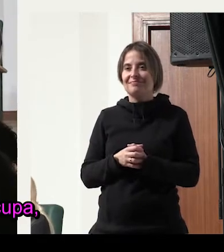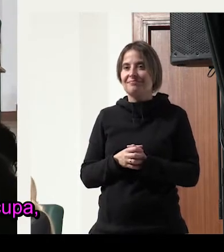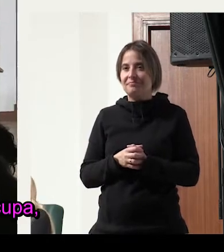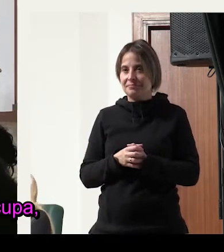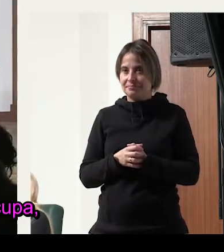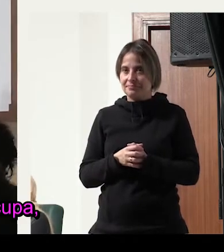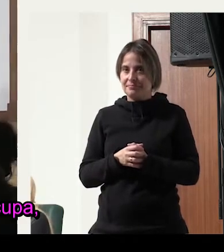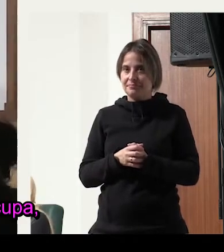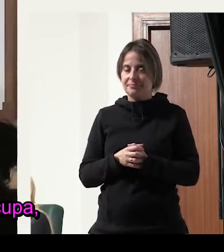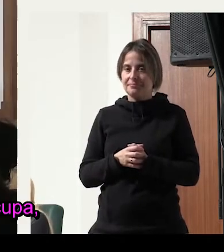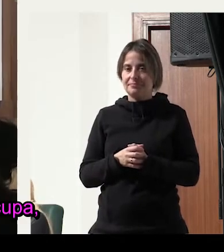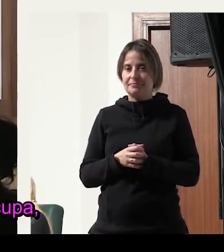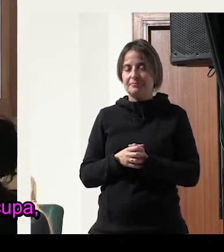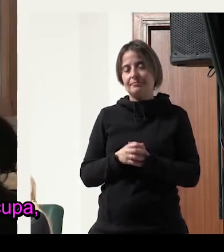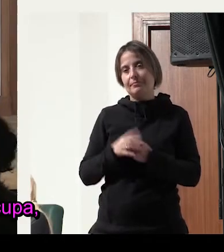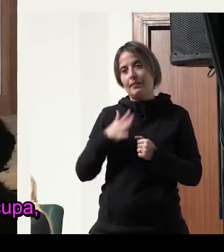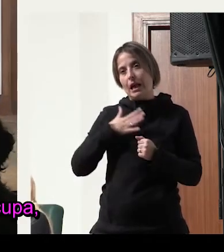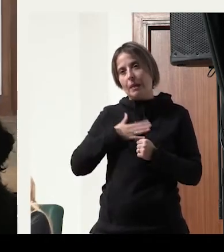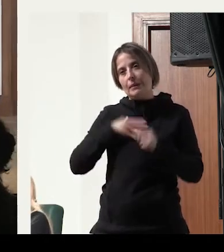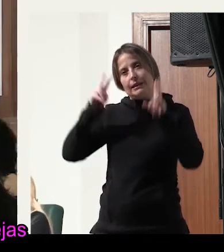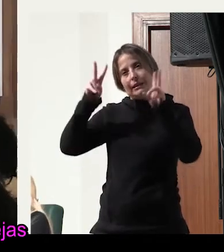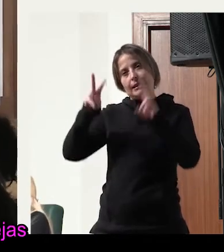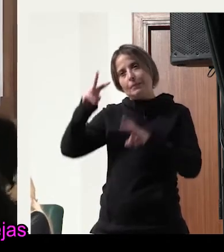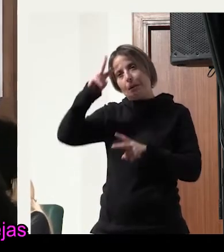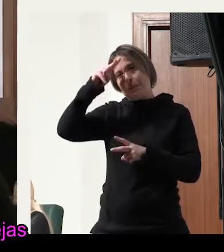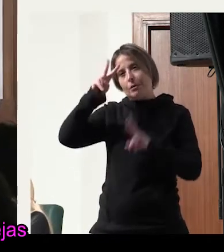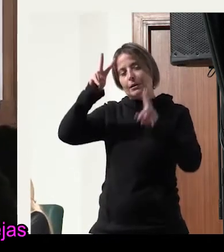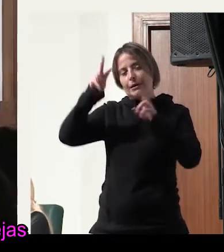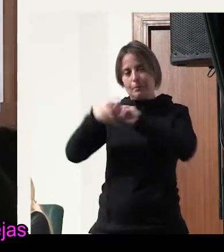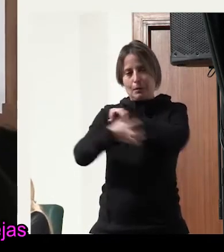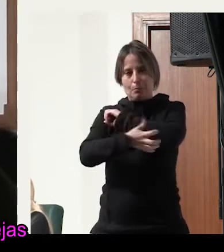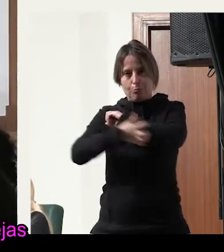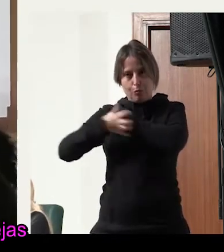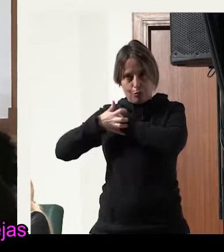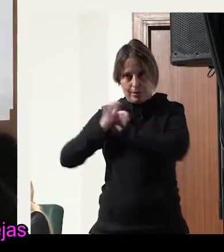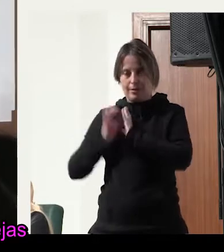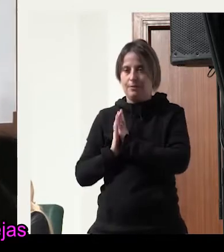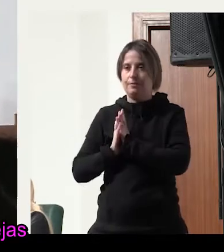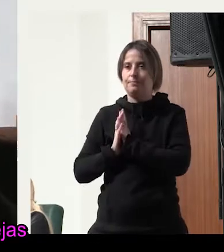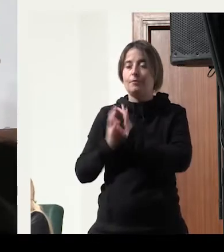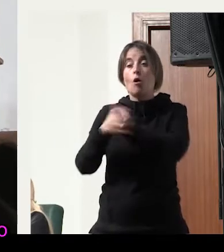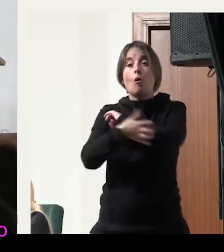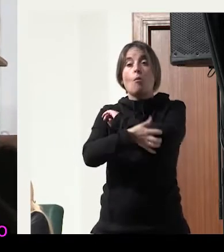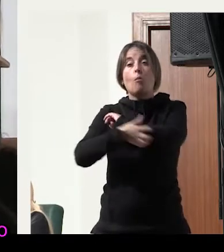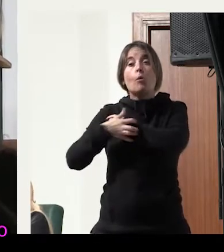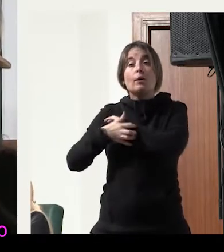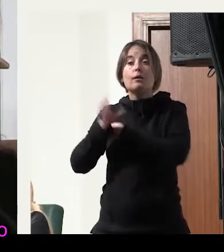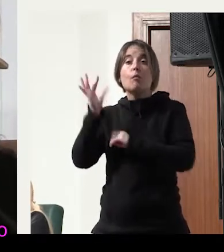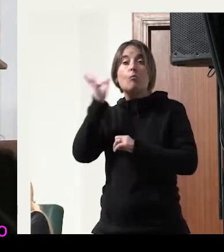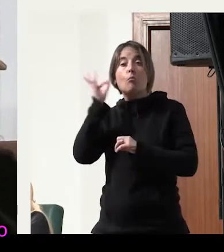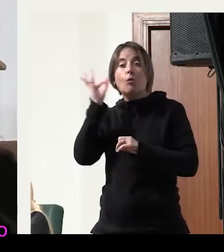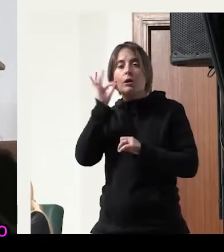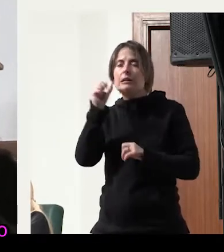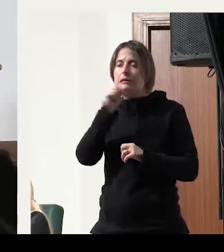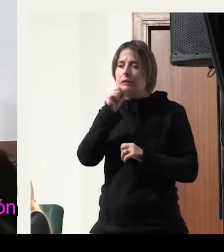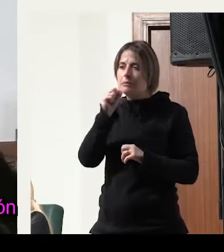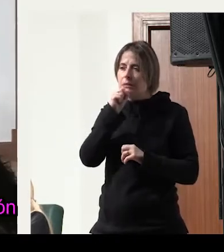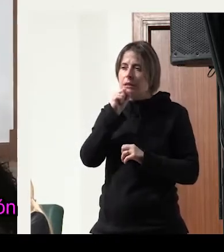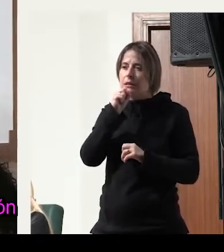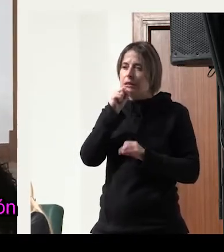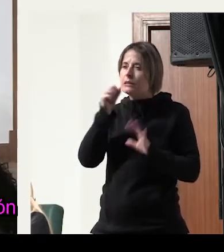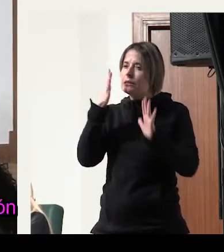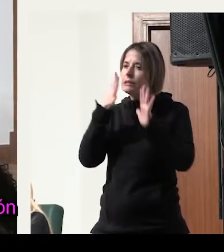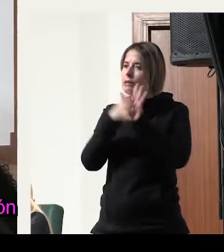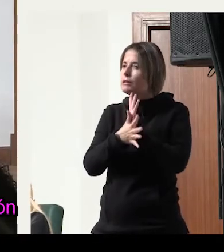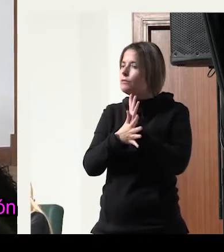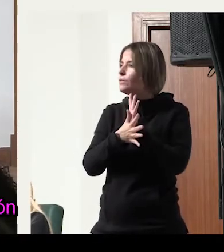A mí hay un tema que me preocupa y es la pobreza. Y mi pregunta es, ¿la pobreza en las mujeres viejas es un condicionante absoluto para todo